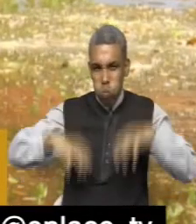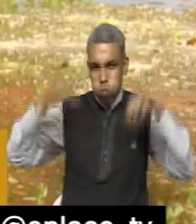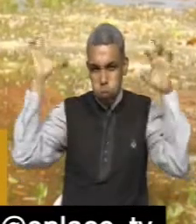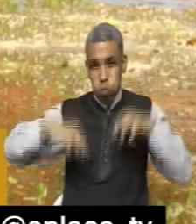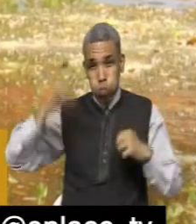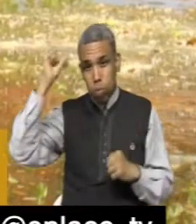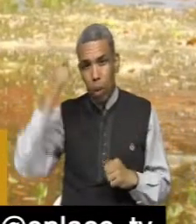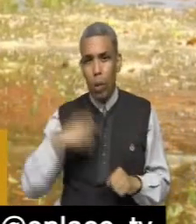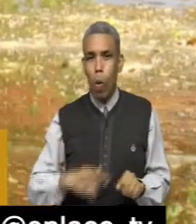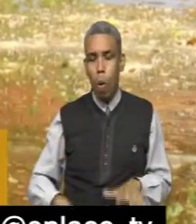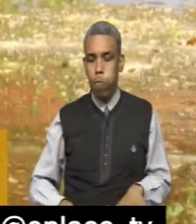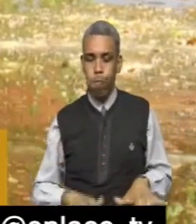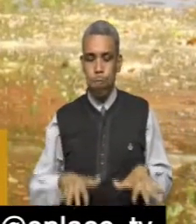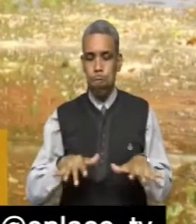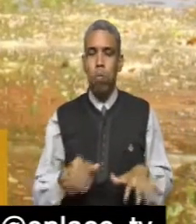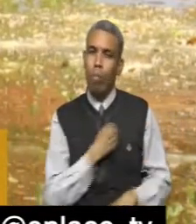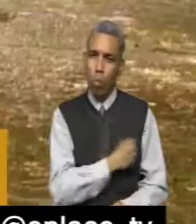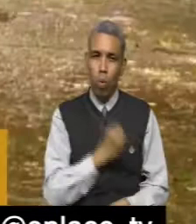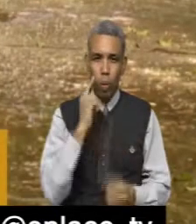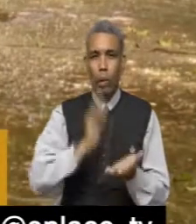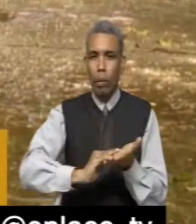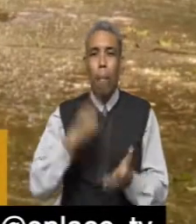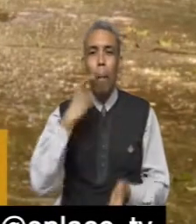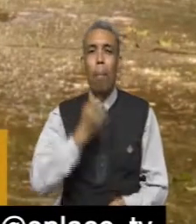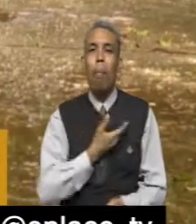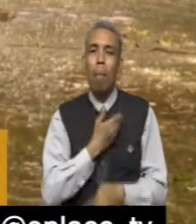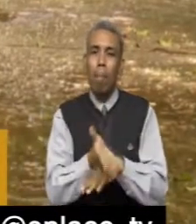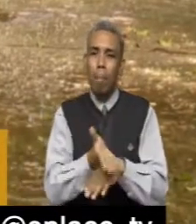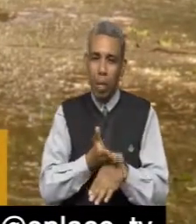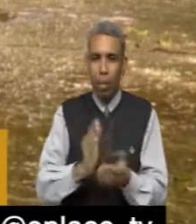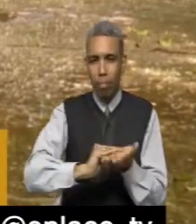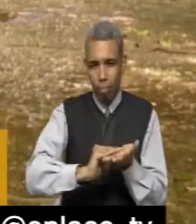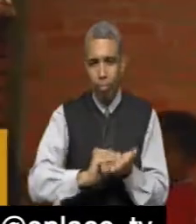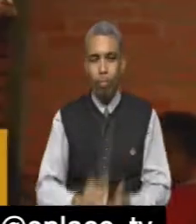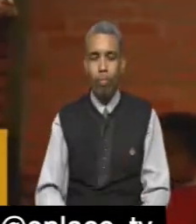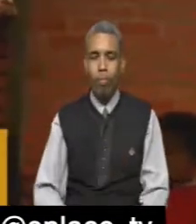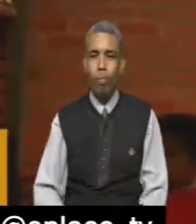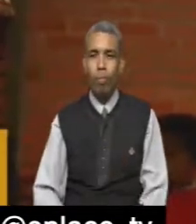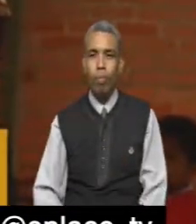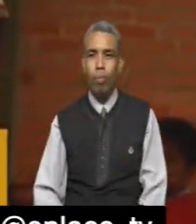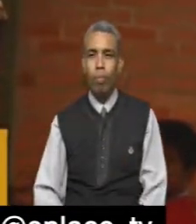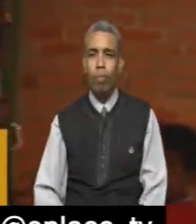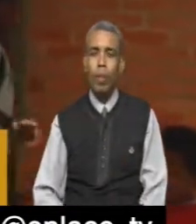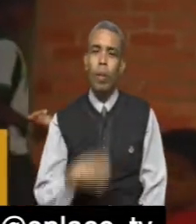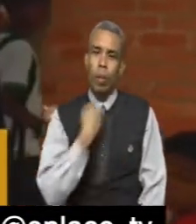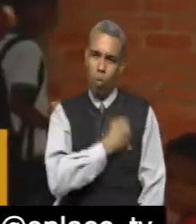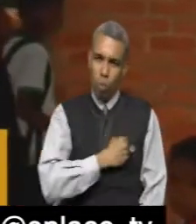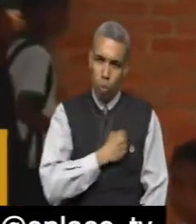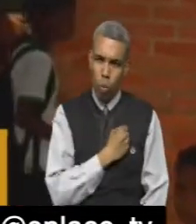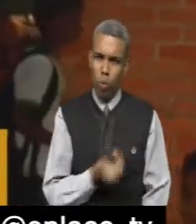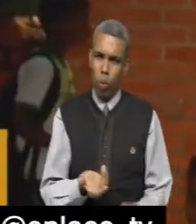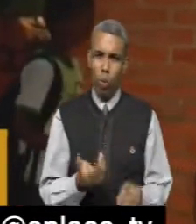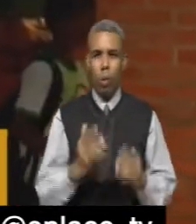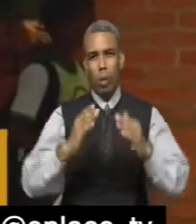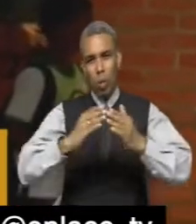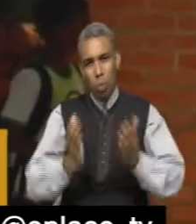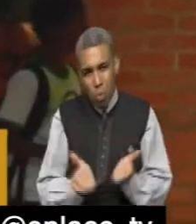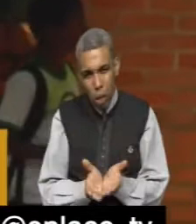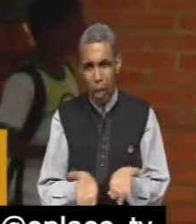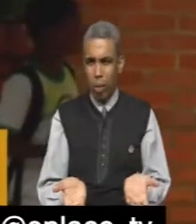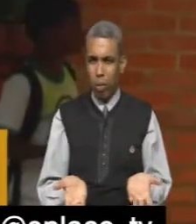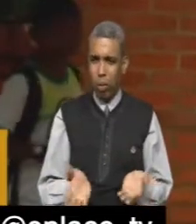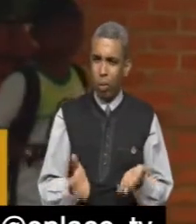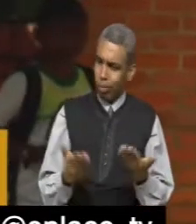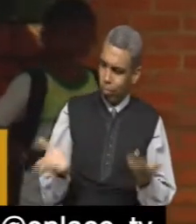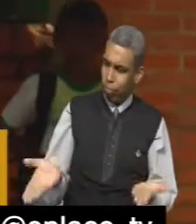este establecimiento educativo de carácter oficial ubicado en la Comuna 7 de la ciudad. Que por favor miren el colegio en las precarias condiciones